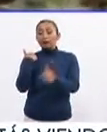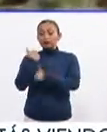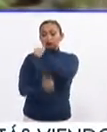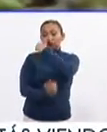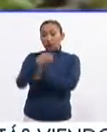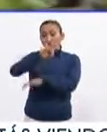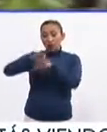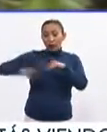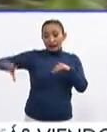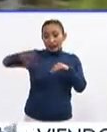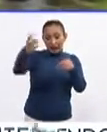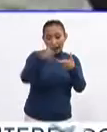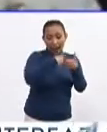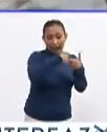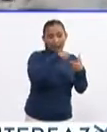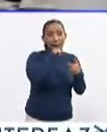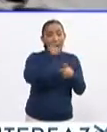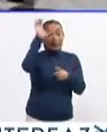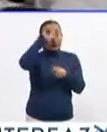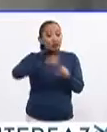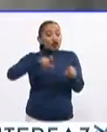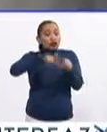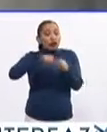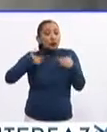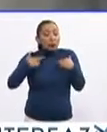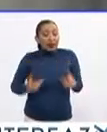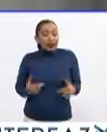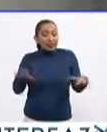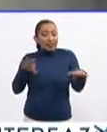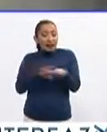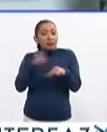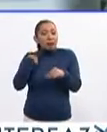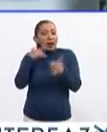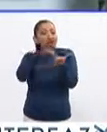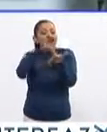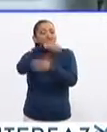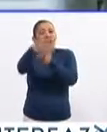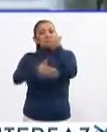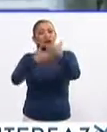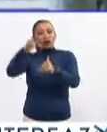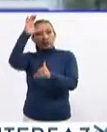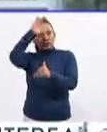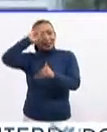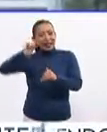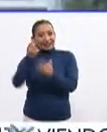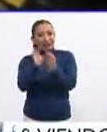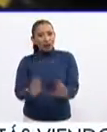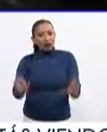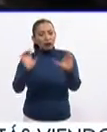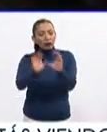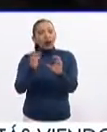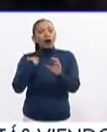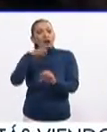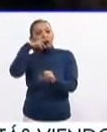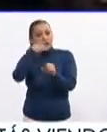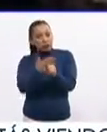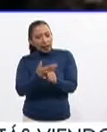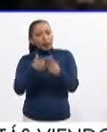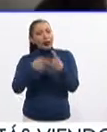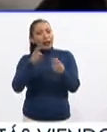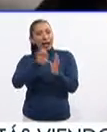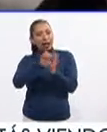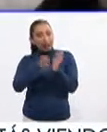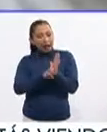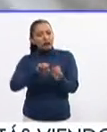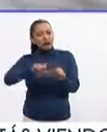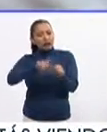concurso de todas las áreas, incluyendo las ciencias sociales y humanidades, en favor del desarrollo científico y tecnológico con responsabilidad